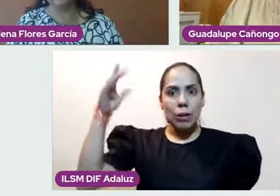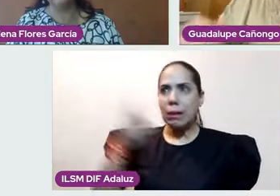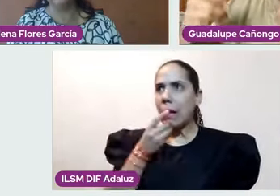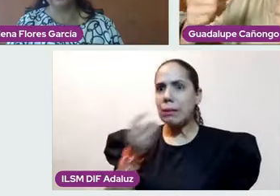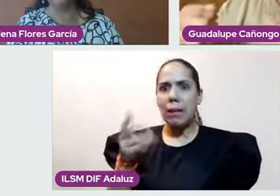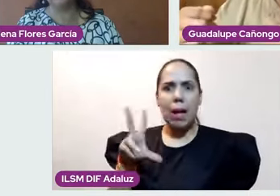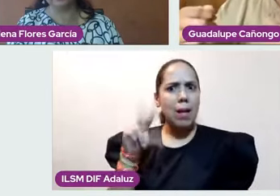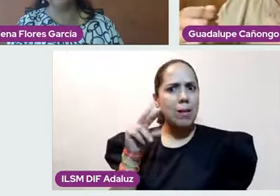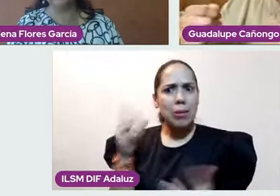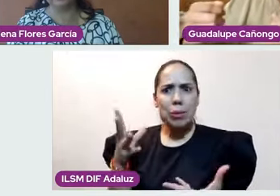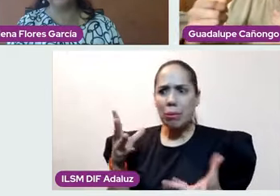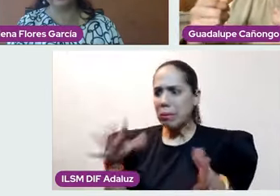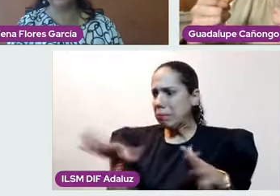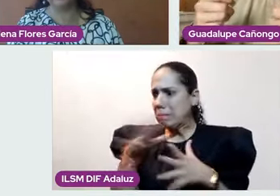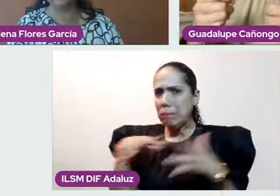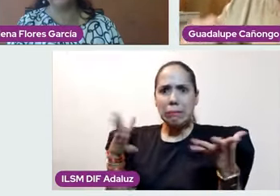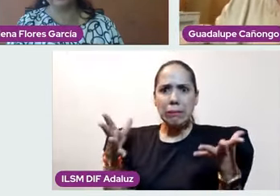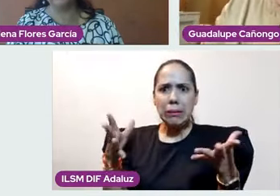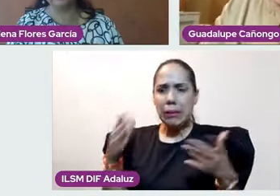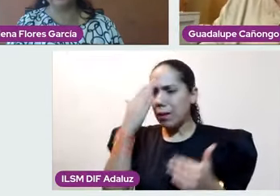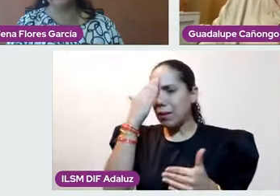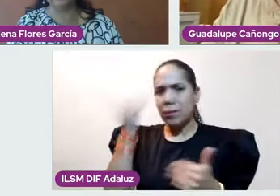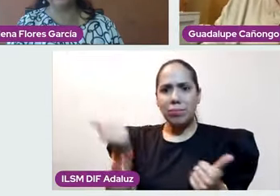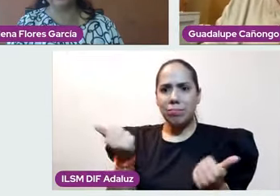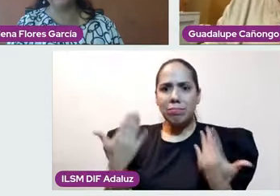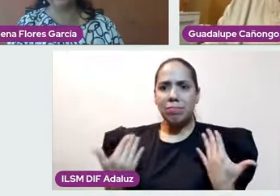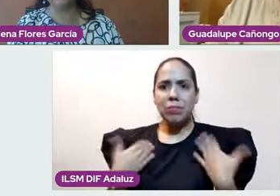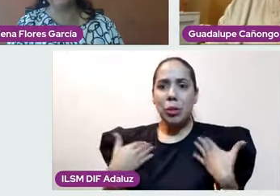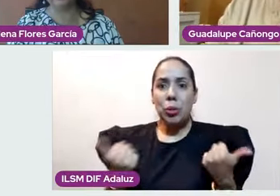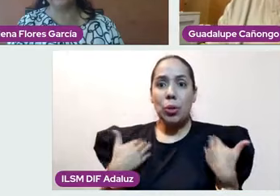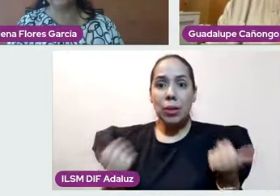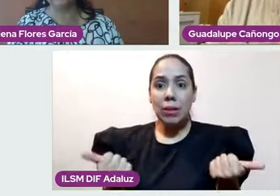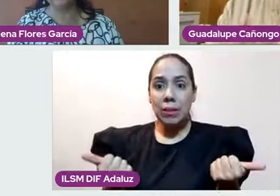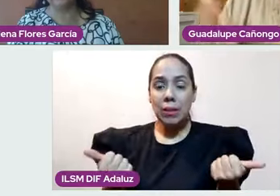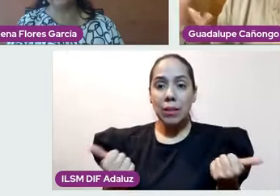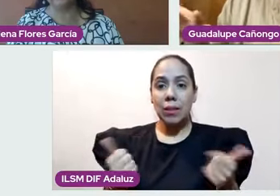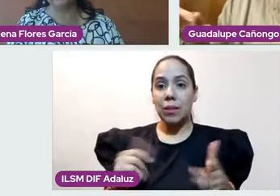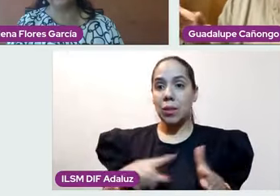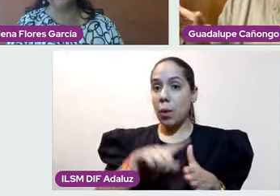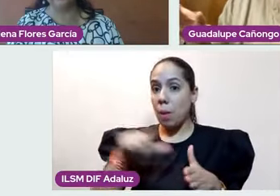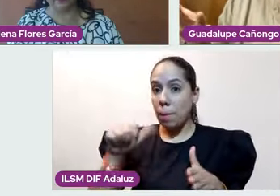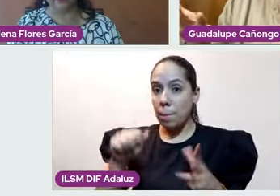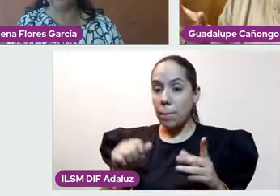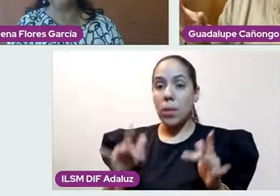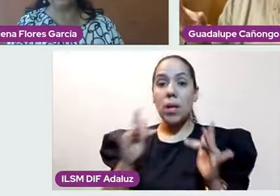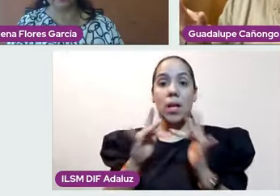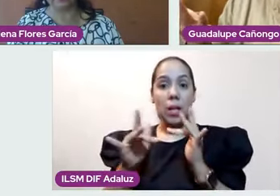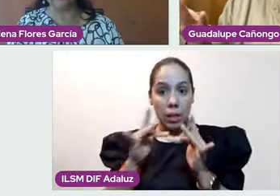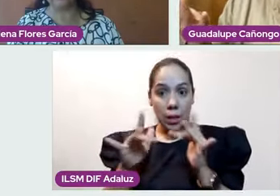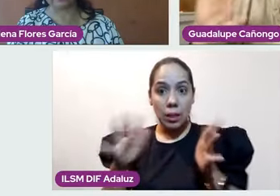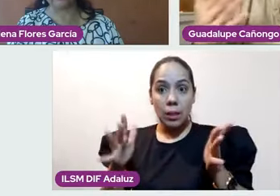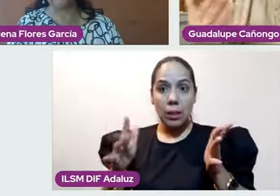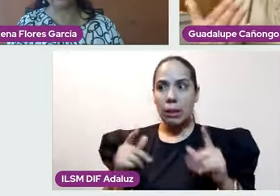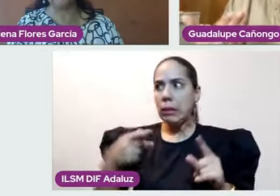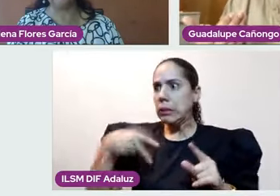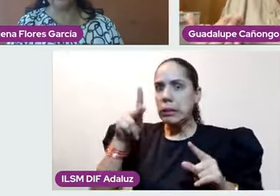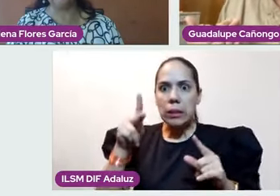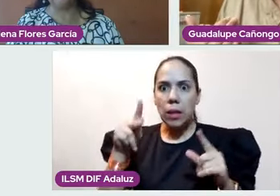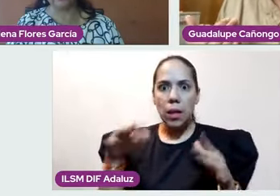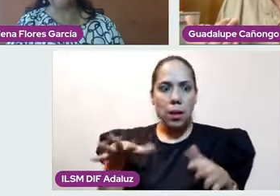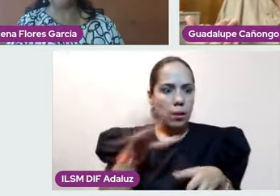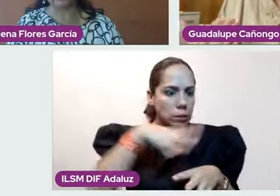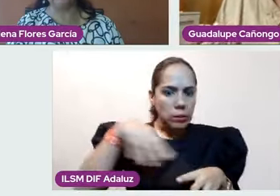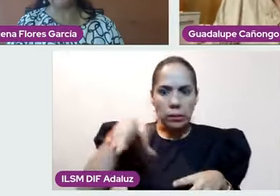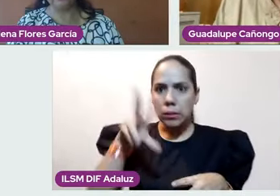O sea, ya sé mandar el mensaje, ya tengo el internet, pero me pierdo porque no les entiendo